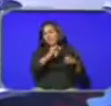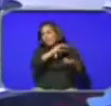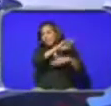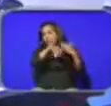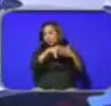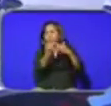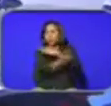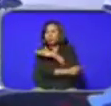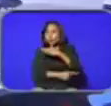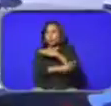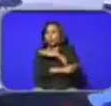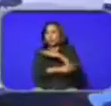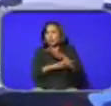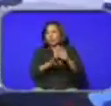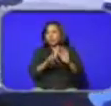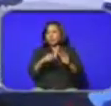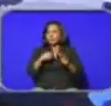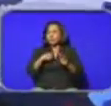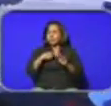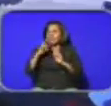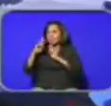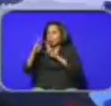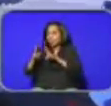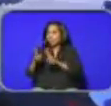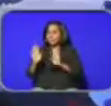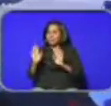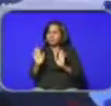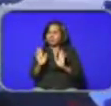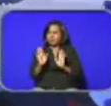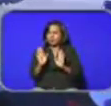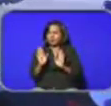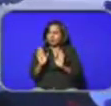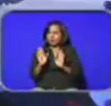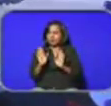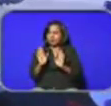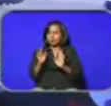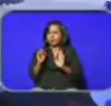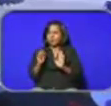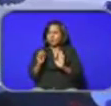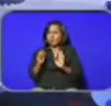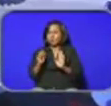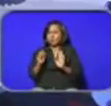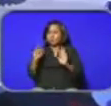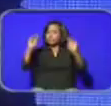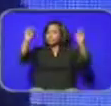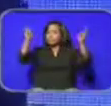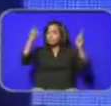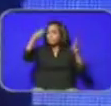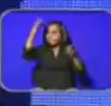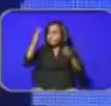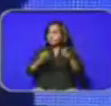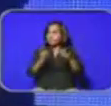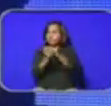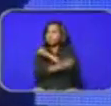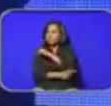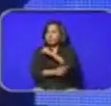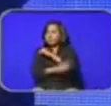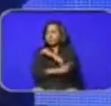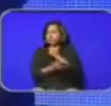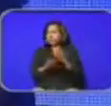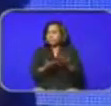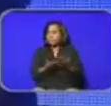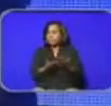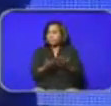gustaría, voy a opinar sobre esto, ¿verdad? Es un tema de decisión de país. Realmente